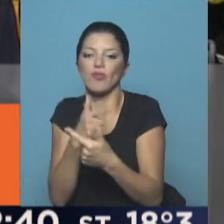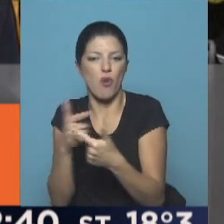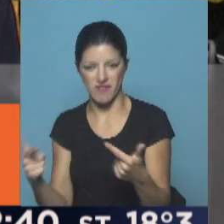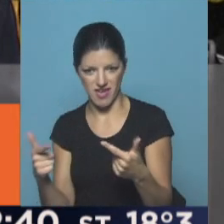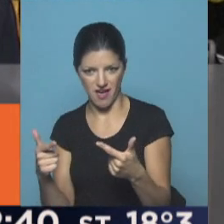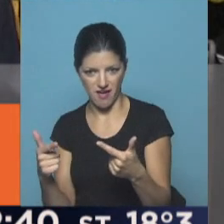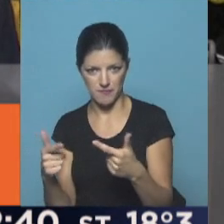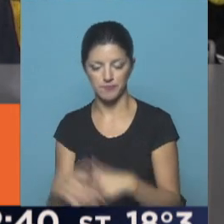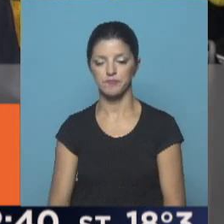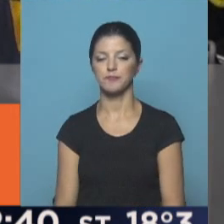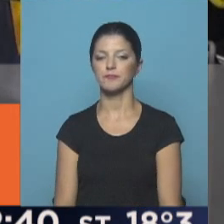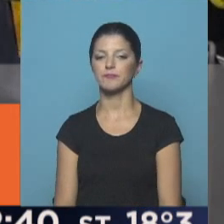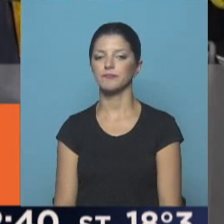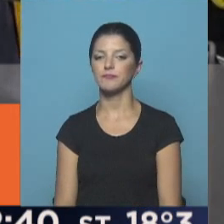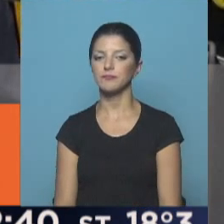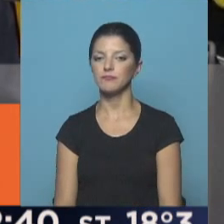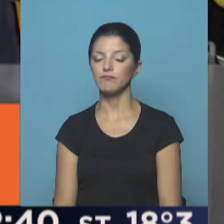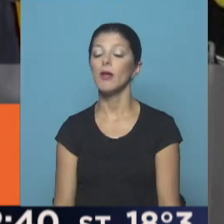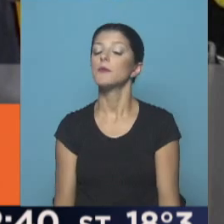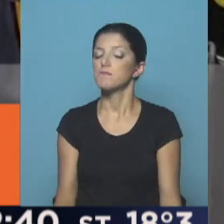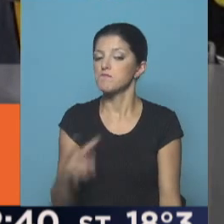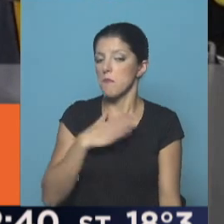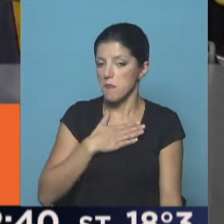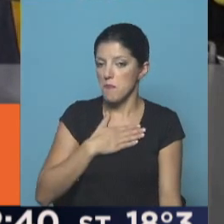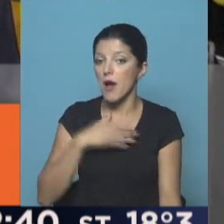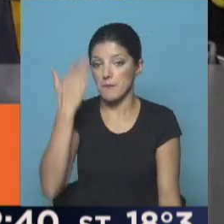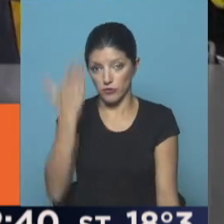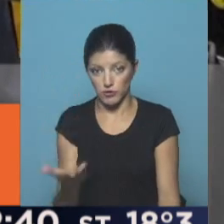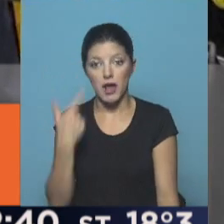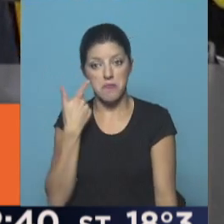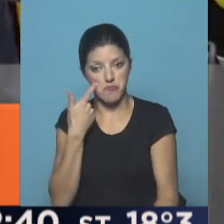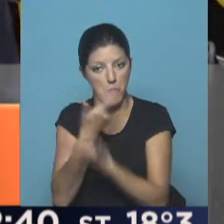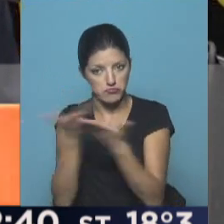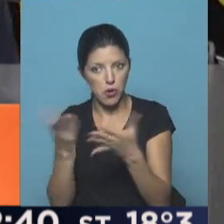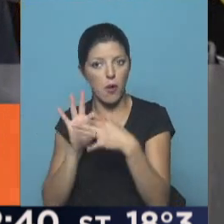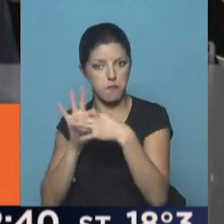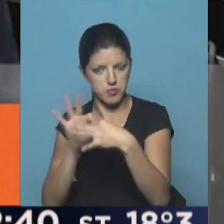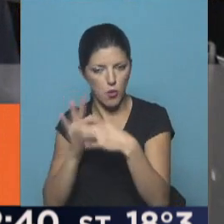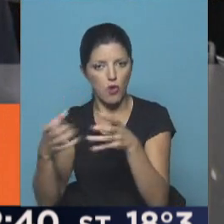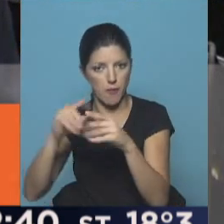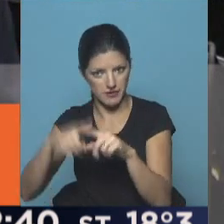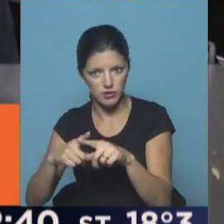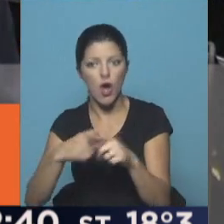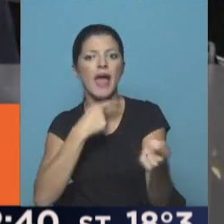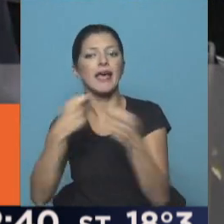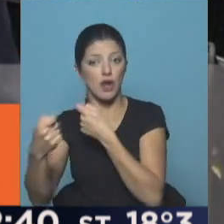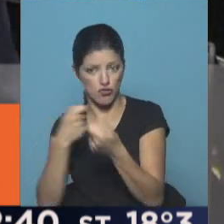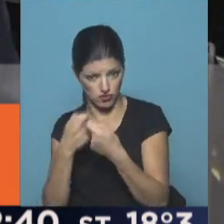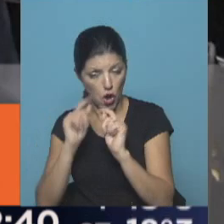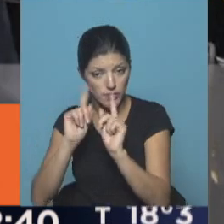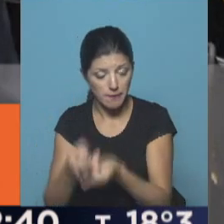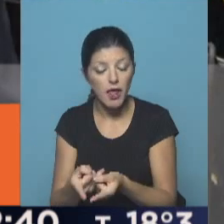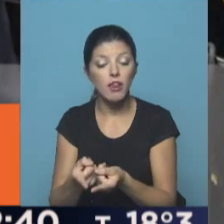en ese sentido, un líder que ha demostrado ser orgánico al partido, un líder que ha negociado políticas con el partido